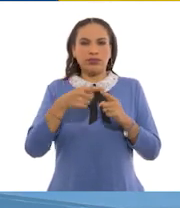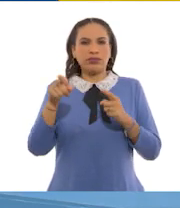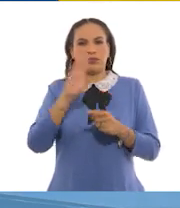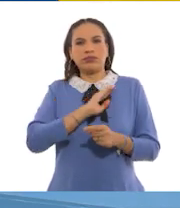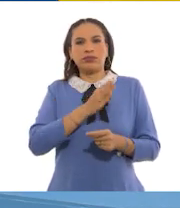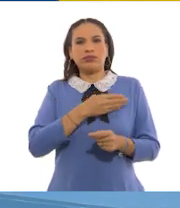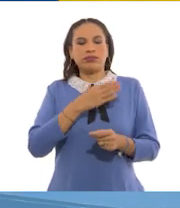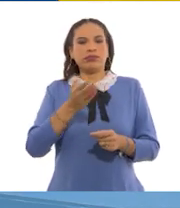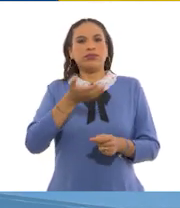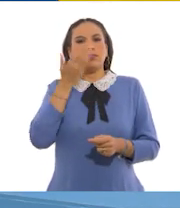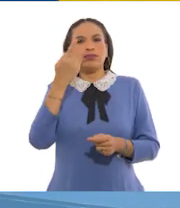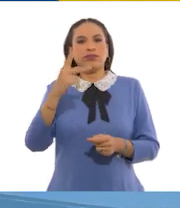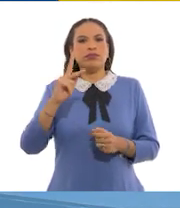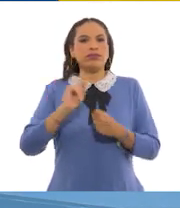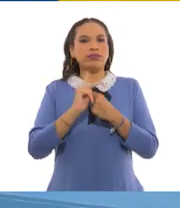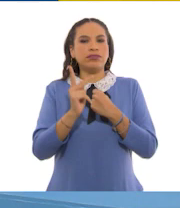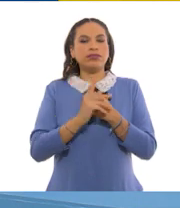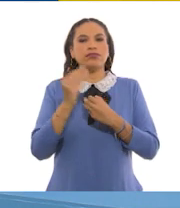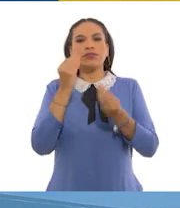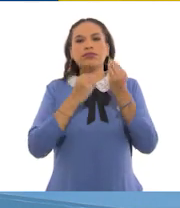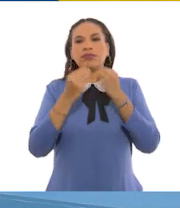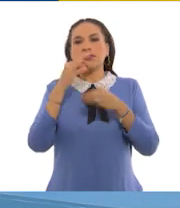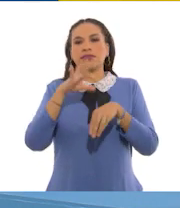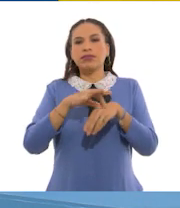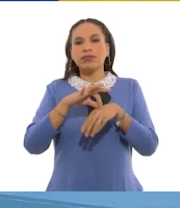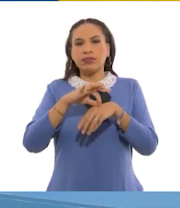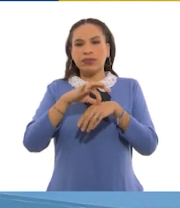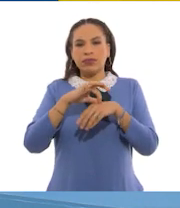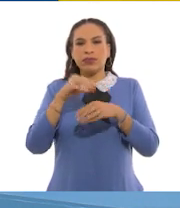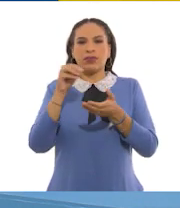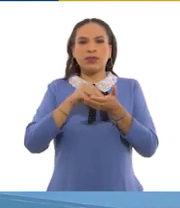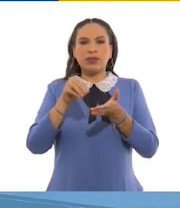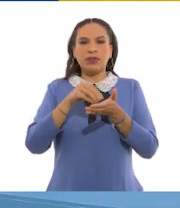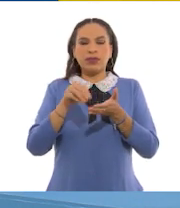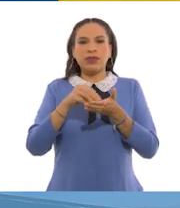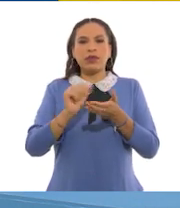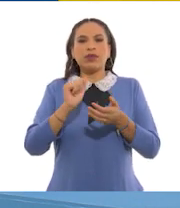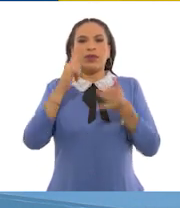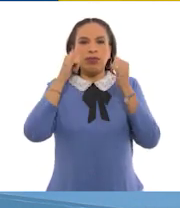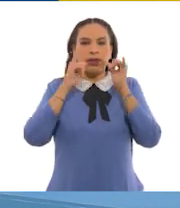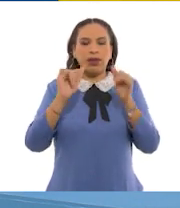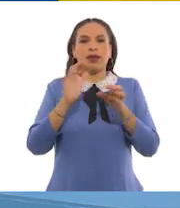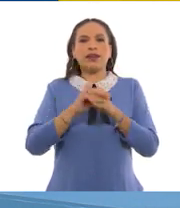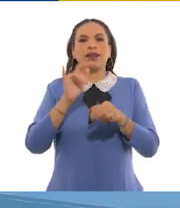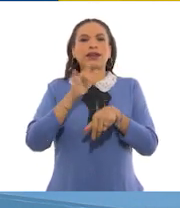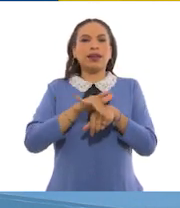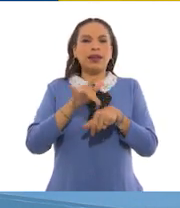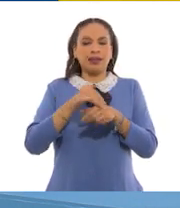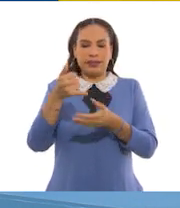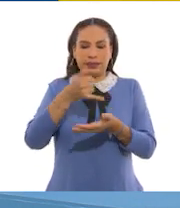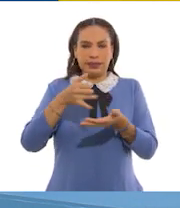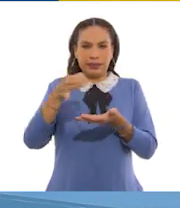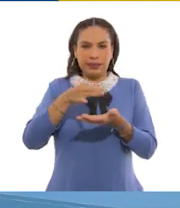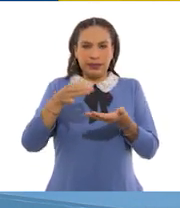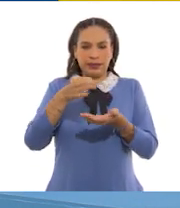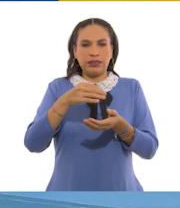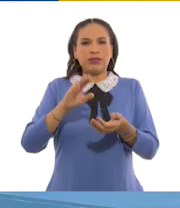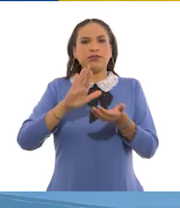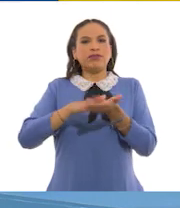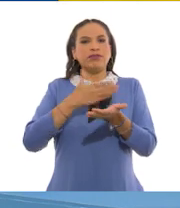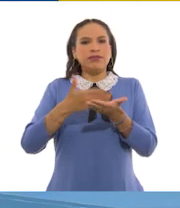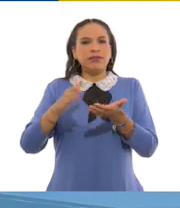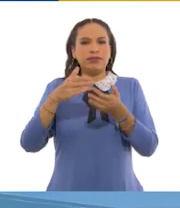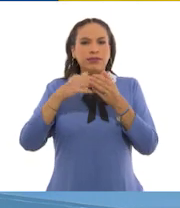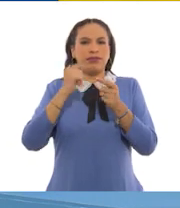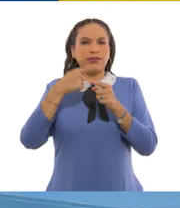estaban acostumbrados en su país a comer carne de cerdo o de vaca, quesos, aceite de oliva, manteca de cerdo,